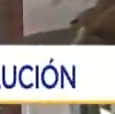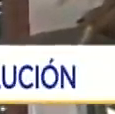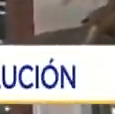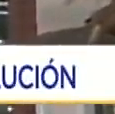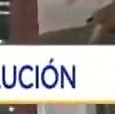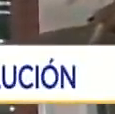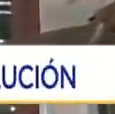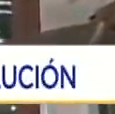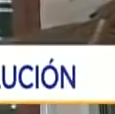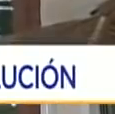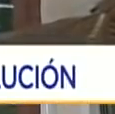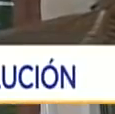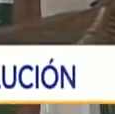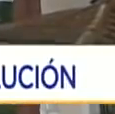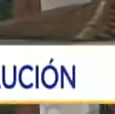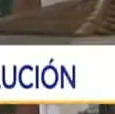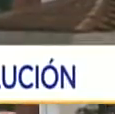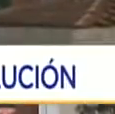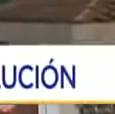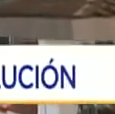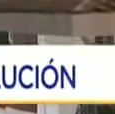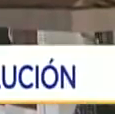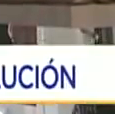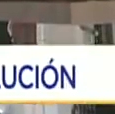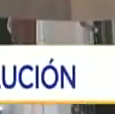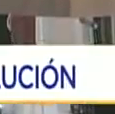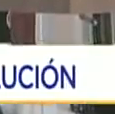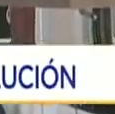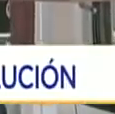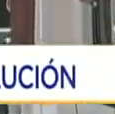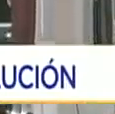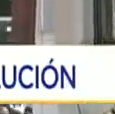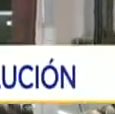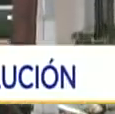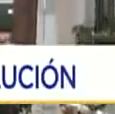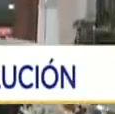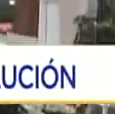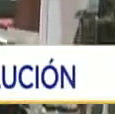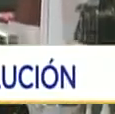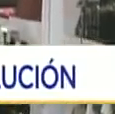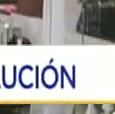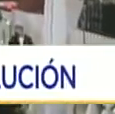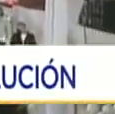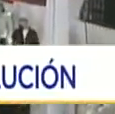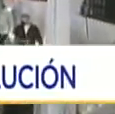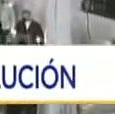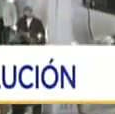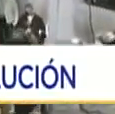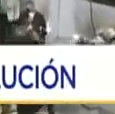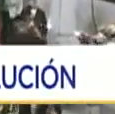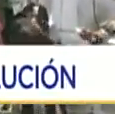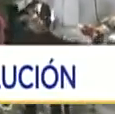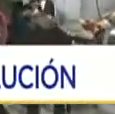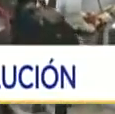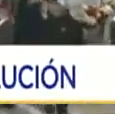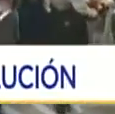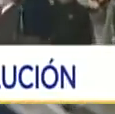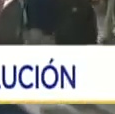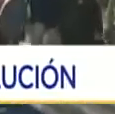Partido Socialista Unido de Venezuela, el gran polo patriótico, se ha alzado con la victoria en